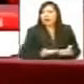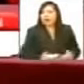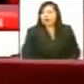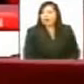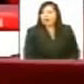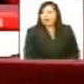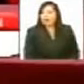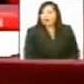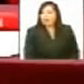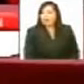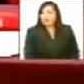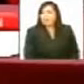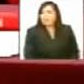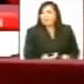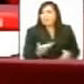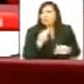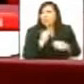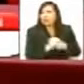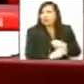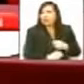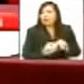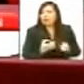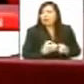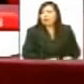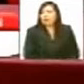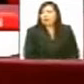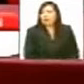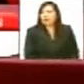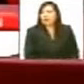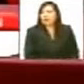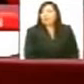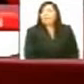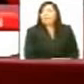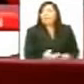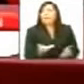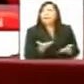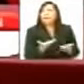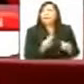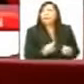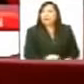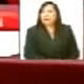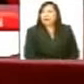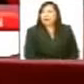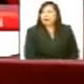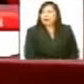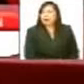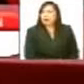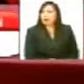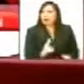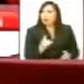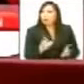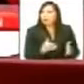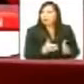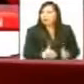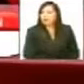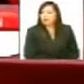que tiene que ver con más temas, además de la parte económica. La pérdida de confianza en las instituciones, la corrupción